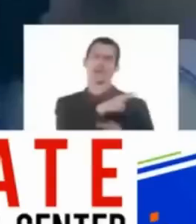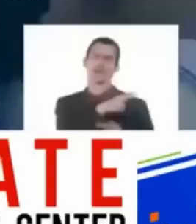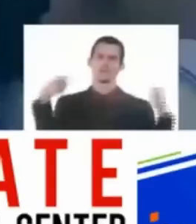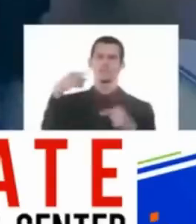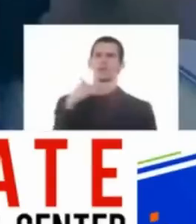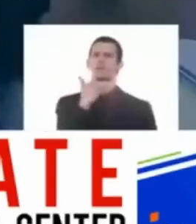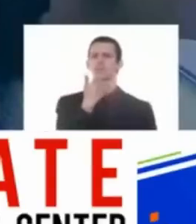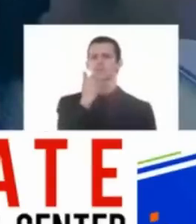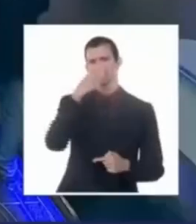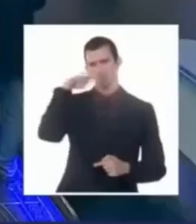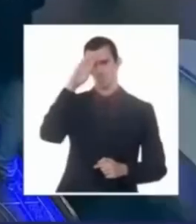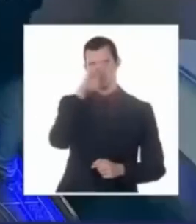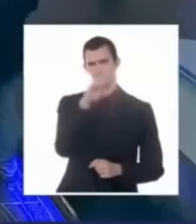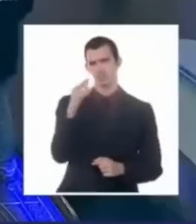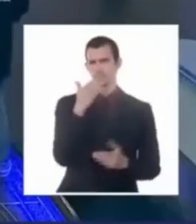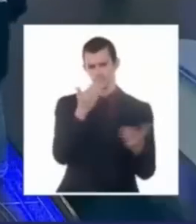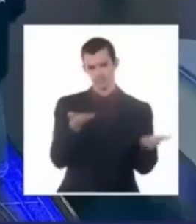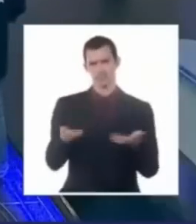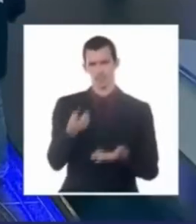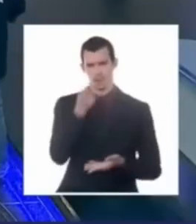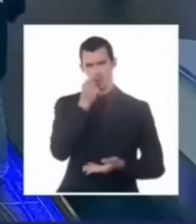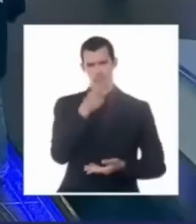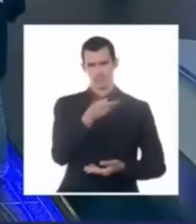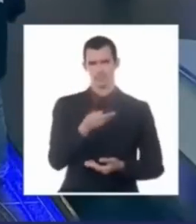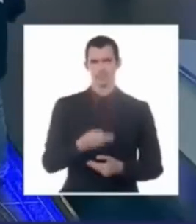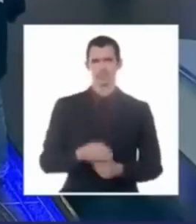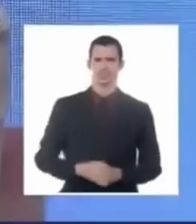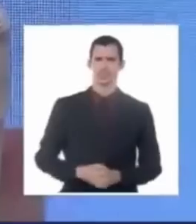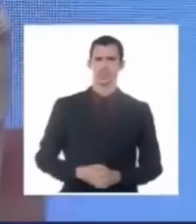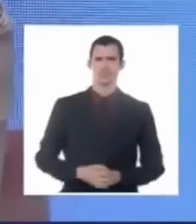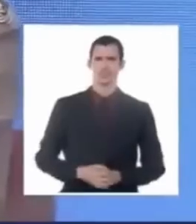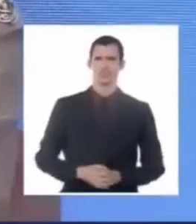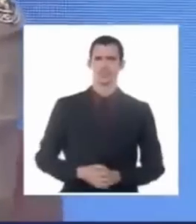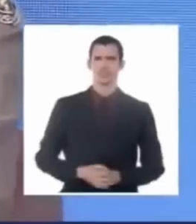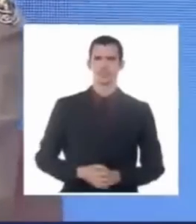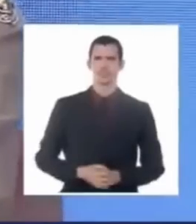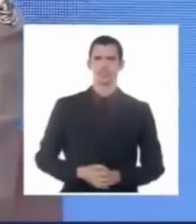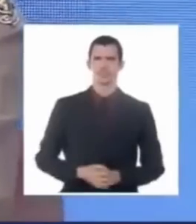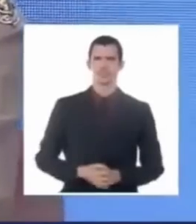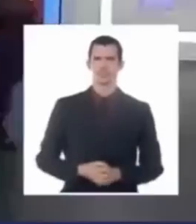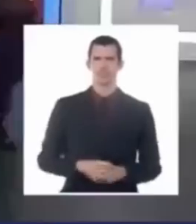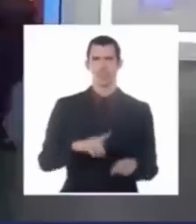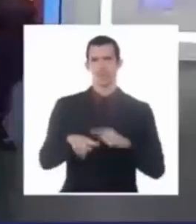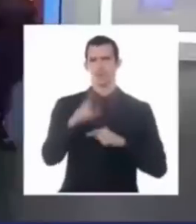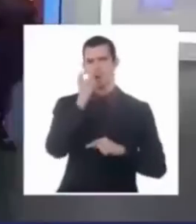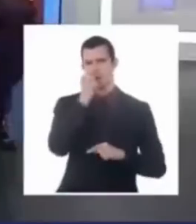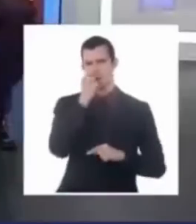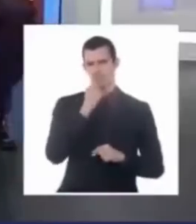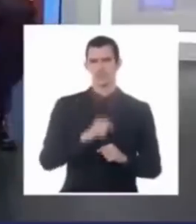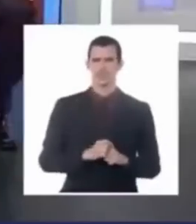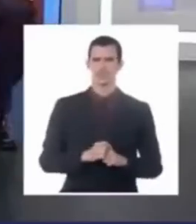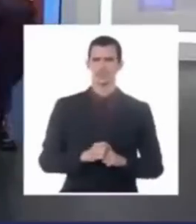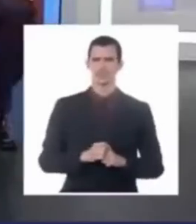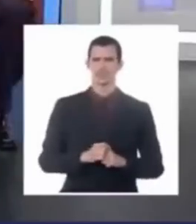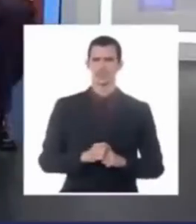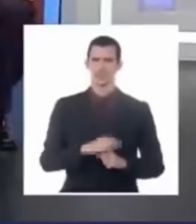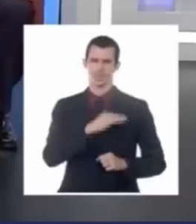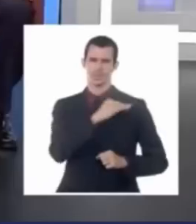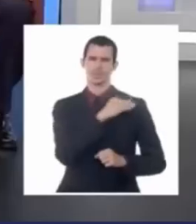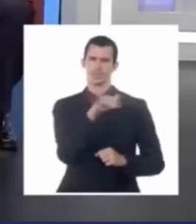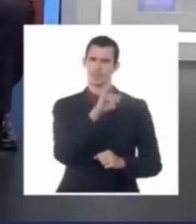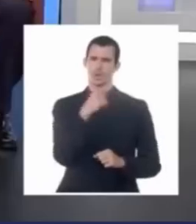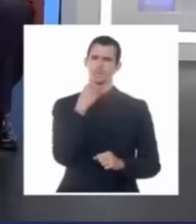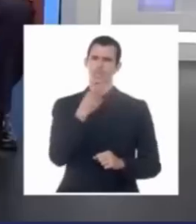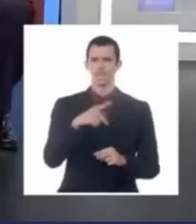revolucionario bienvenido Coronel Hugo un placer que nos acompañe Está también el coronel Raúl Cano López segundo jefe del órgano de